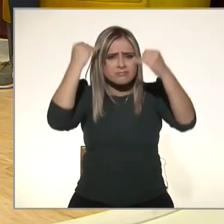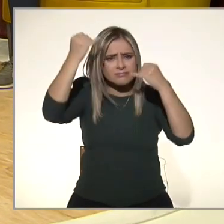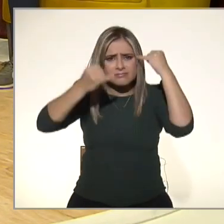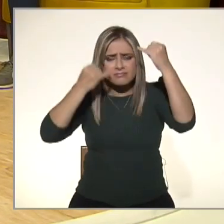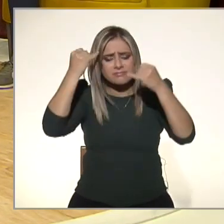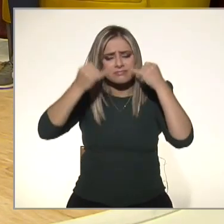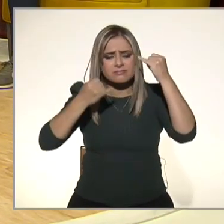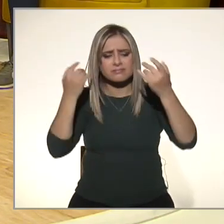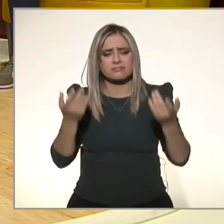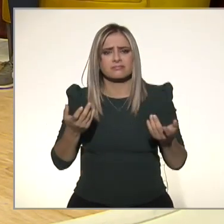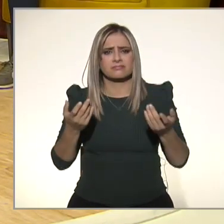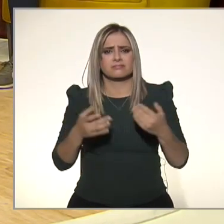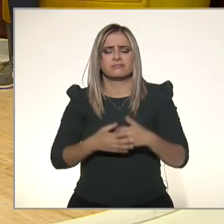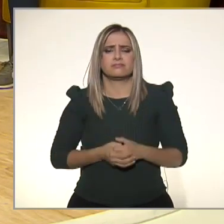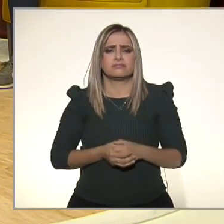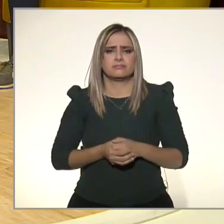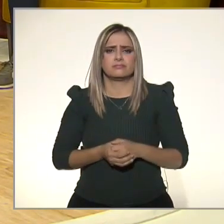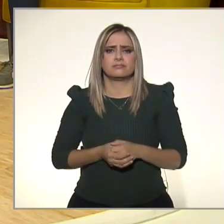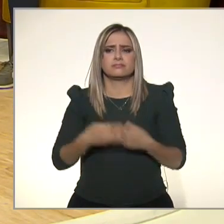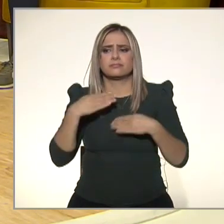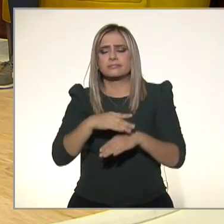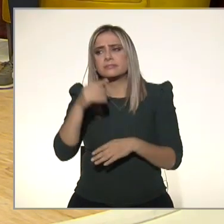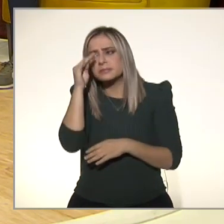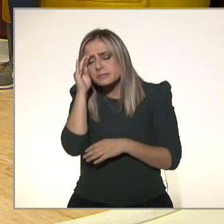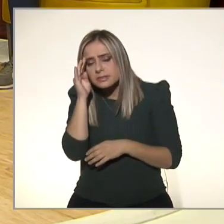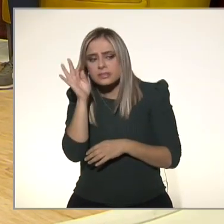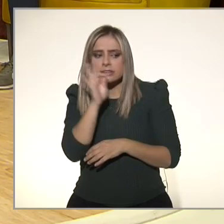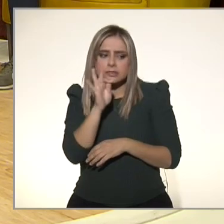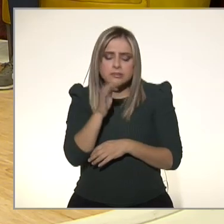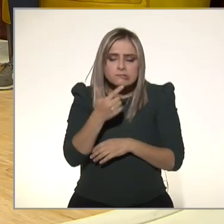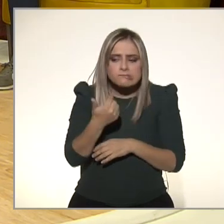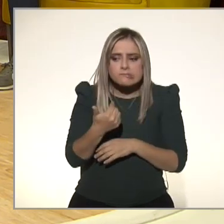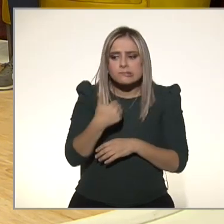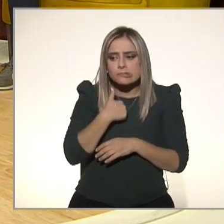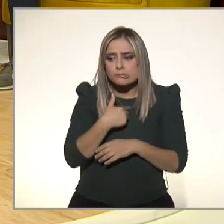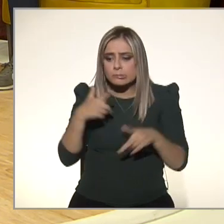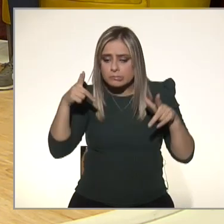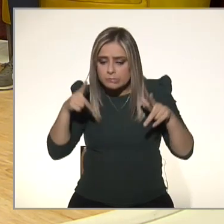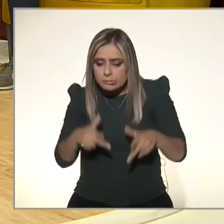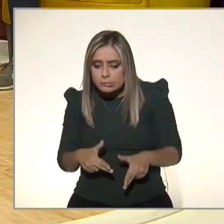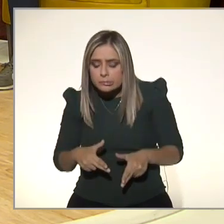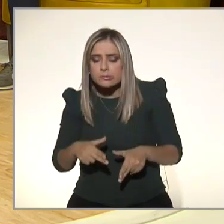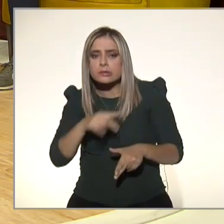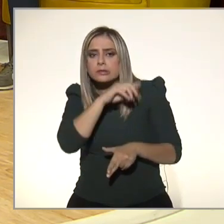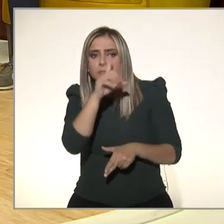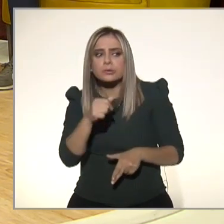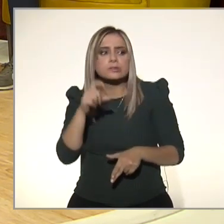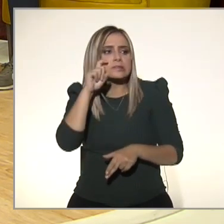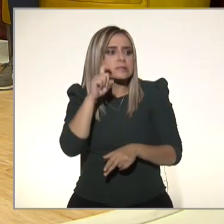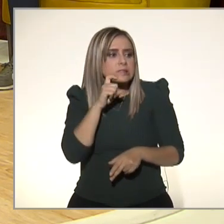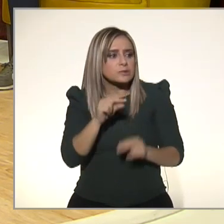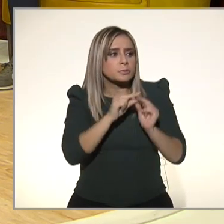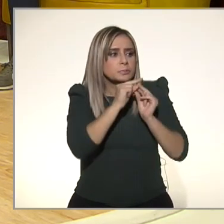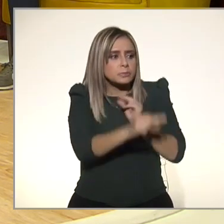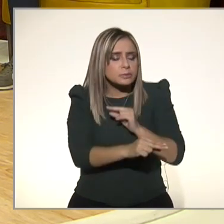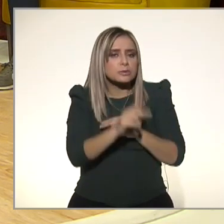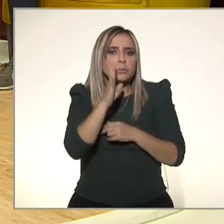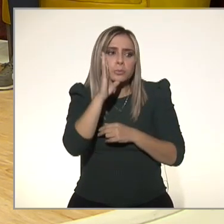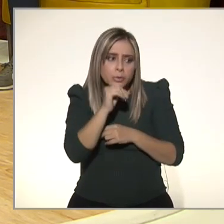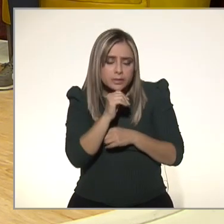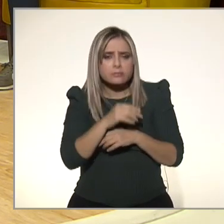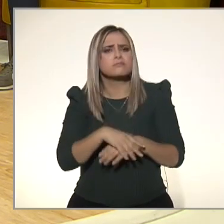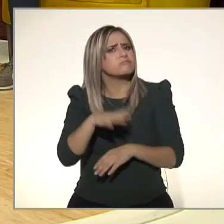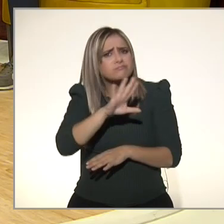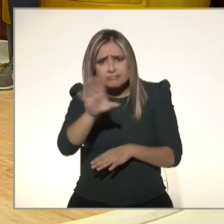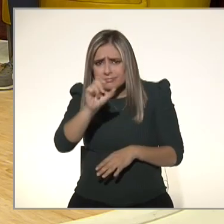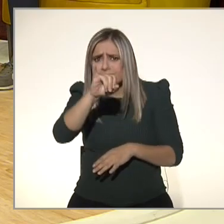refiero. En relación a si van a poder alcanzar Hay que romper esos tabús. ¿Pueden eyacular? Pueden eyacular.